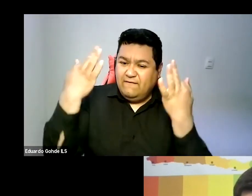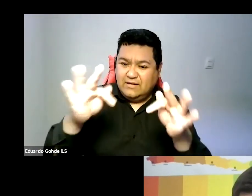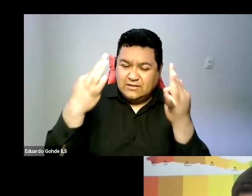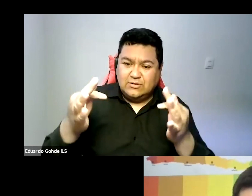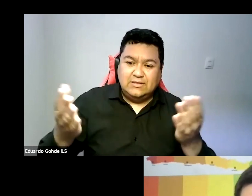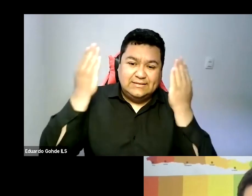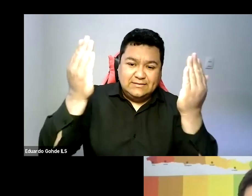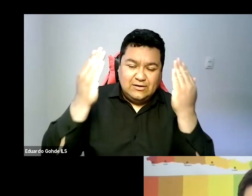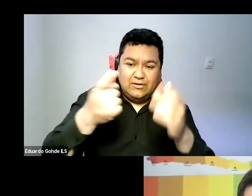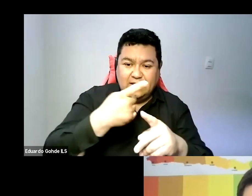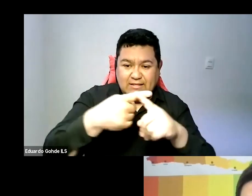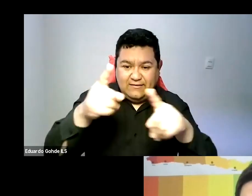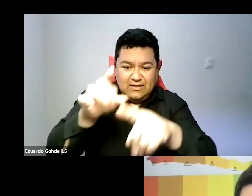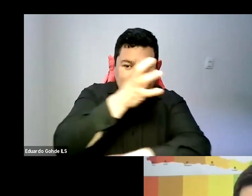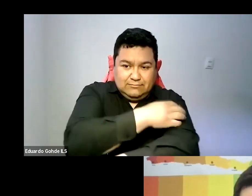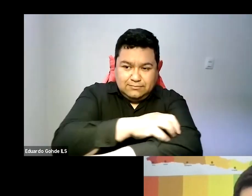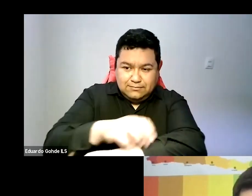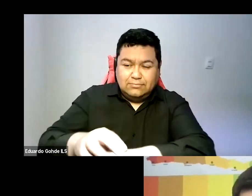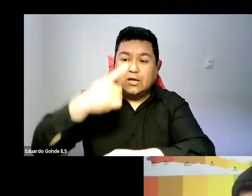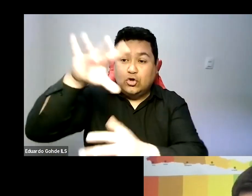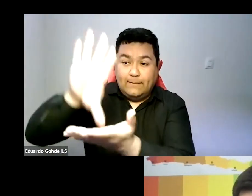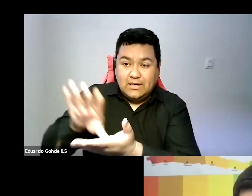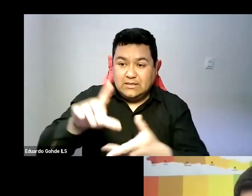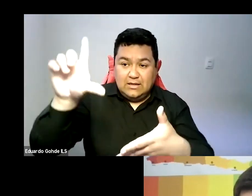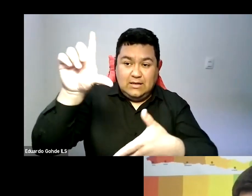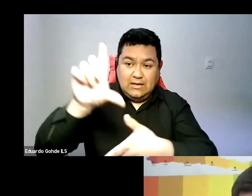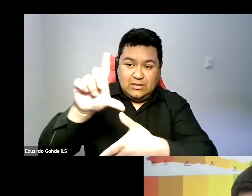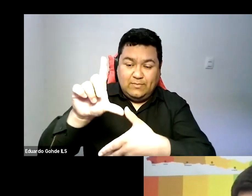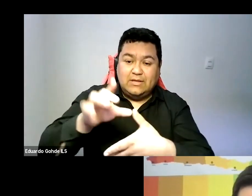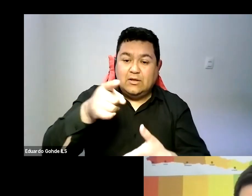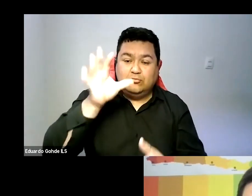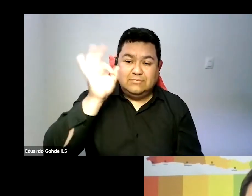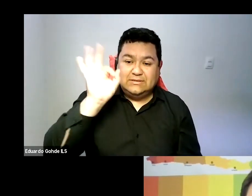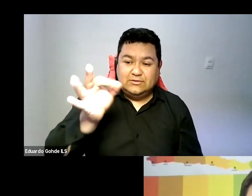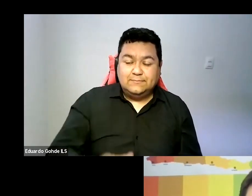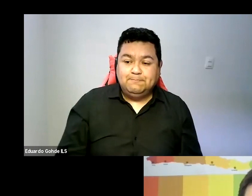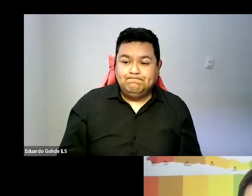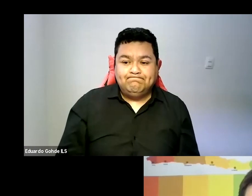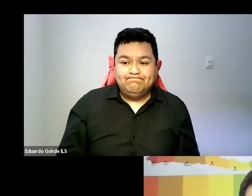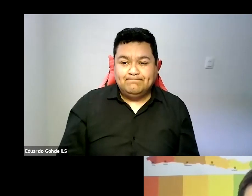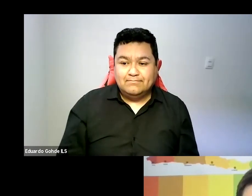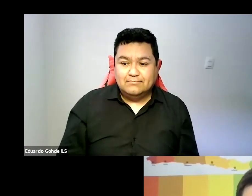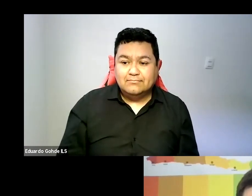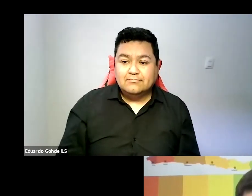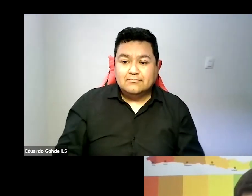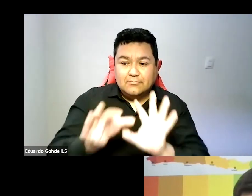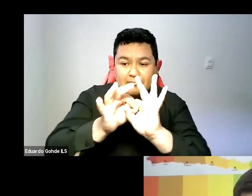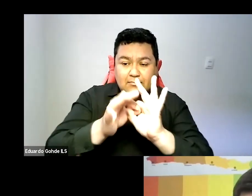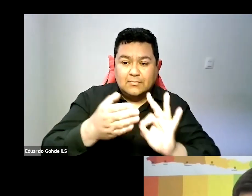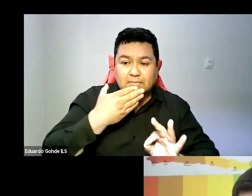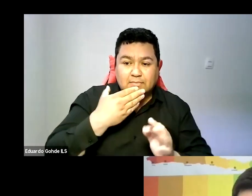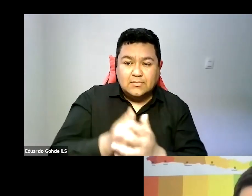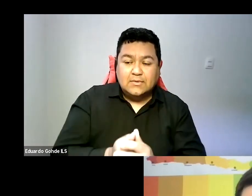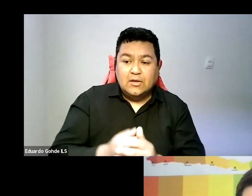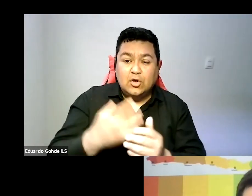saludos desde distintos lugares de Chile y países también de Latinoamérica por tu presentación. Un particular agradecimiento también a